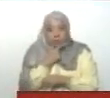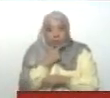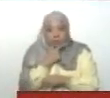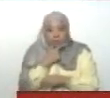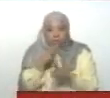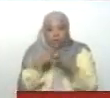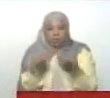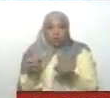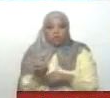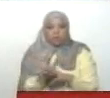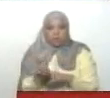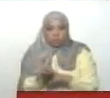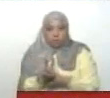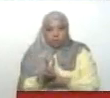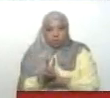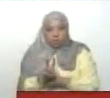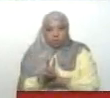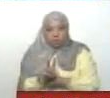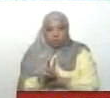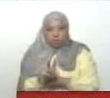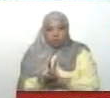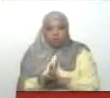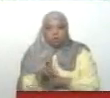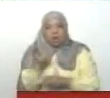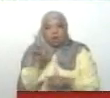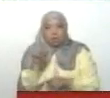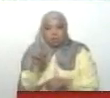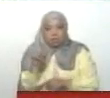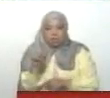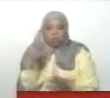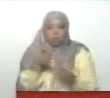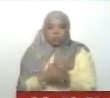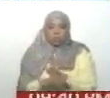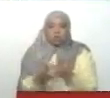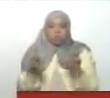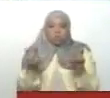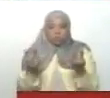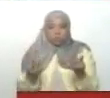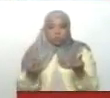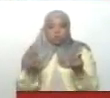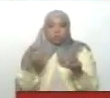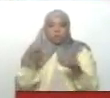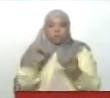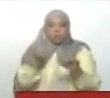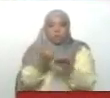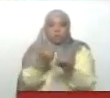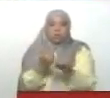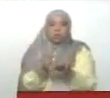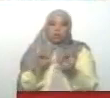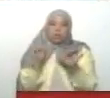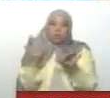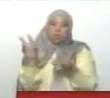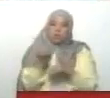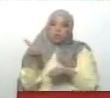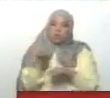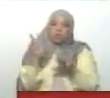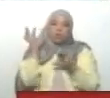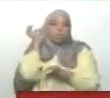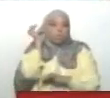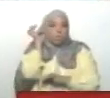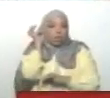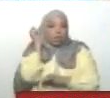poner bonito el país. La segunda gran misión de Nueva Generación la acabo de lanzar, la gran misión Venezuela